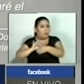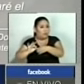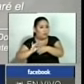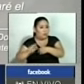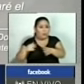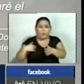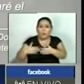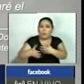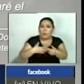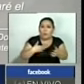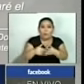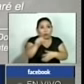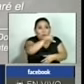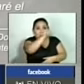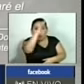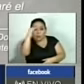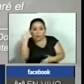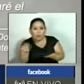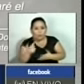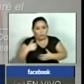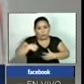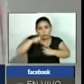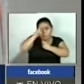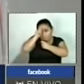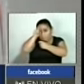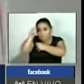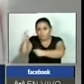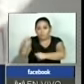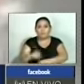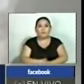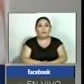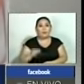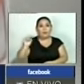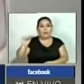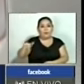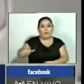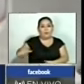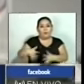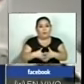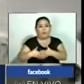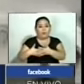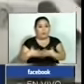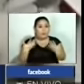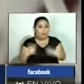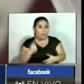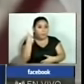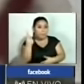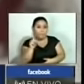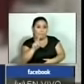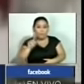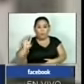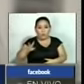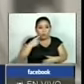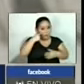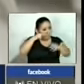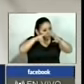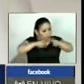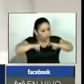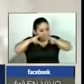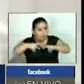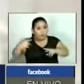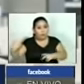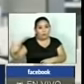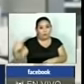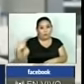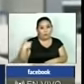no me importa si es de otro país. Me quitaré el sombrero. En Estados Unidos, 14 desarrolladores buscan la fórmula para una vacuna, y